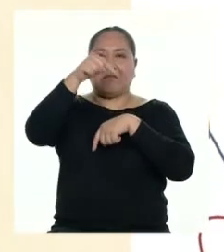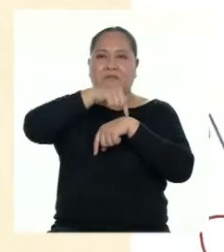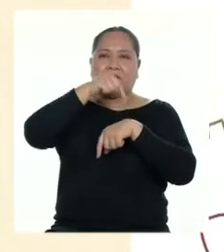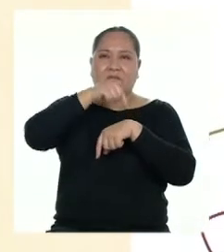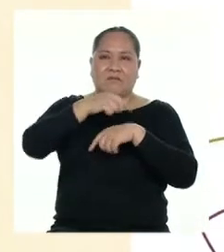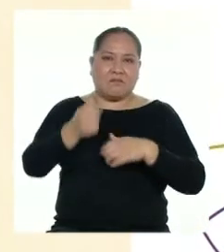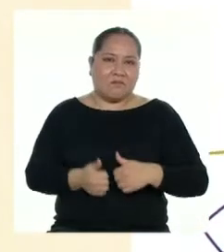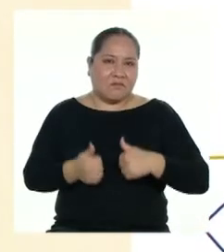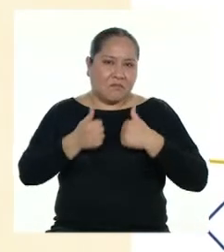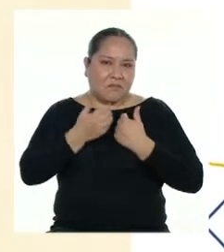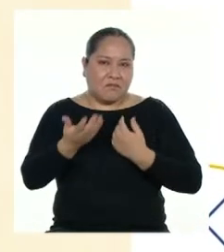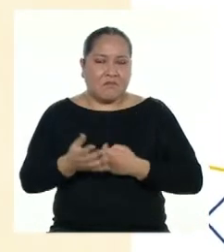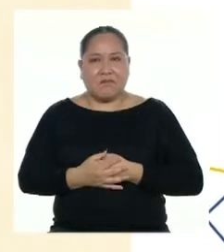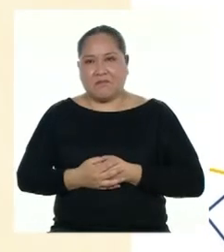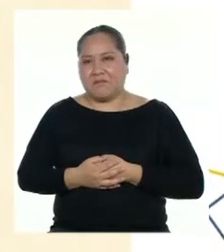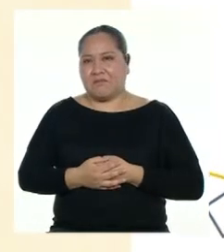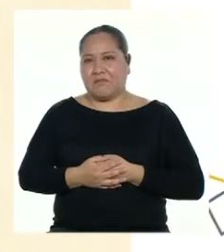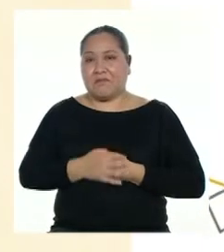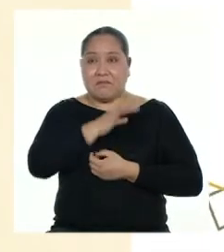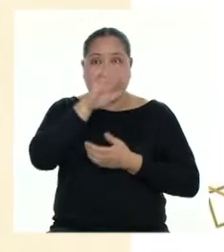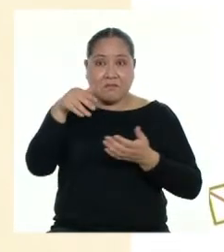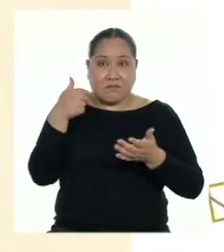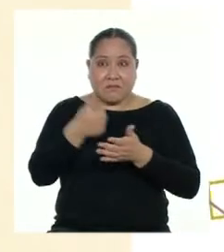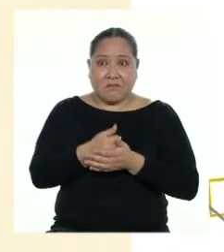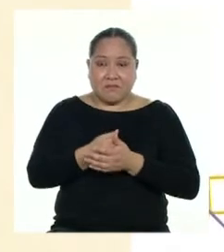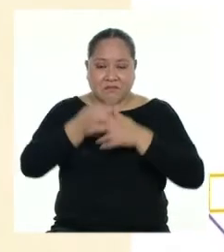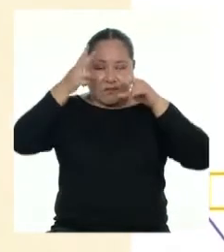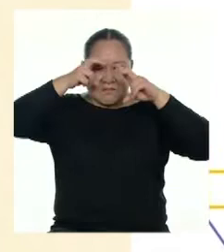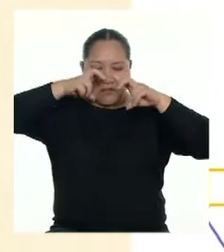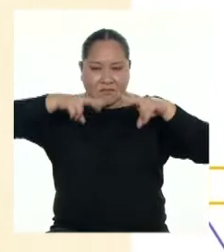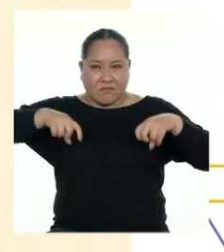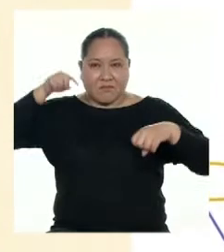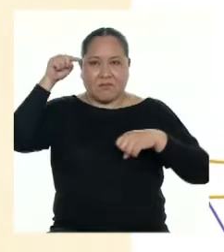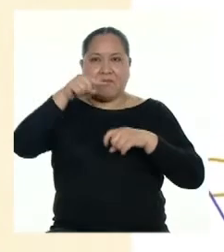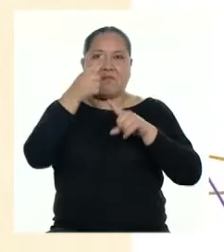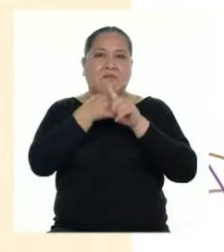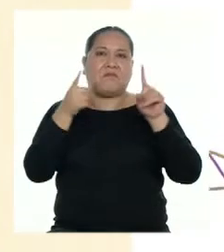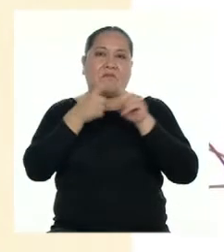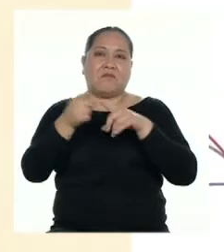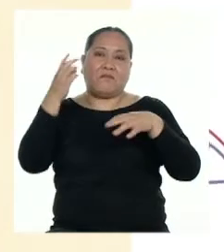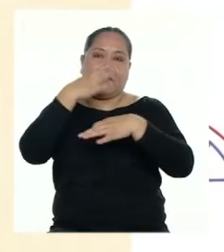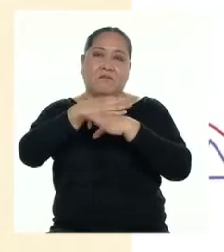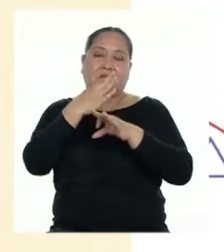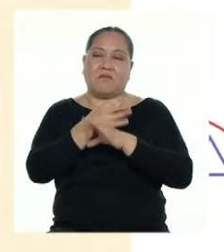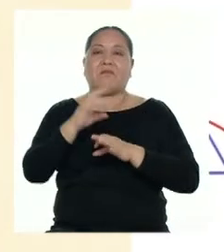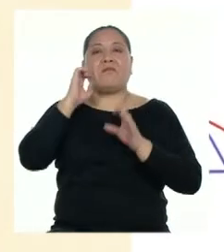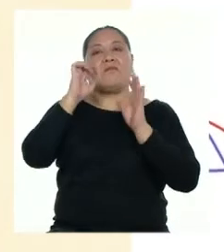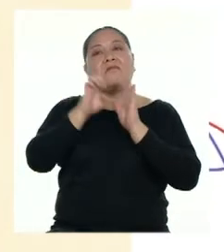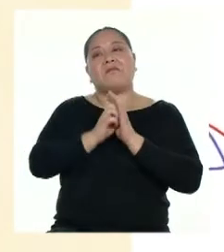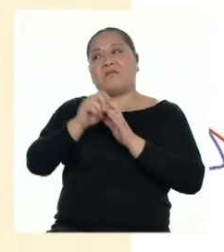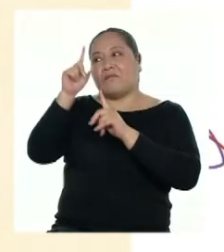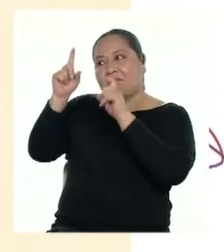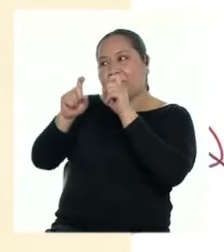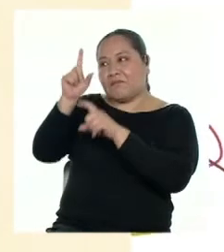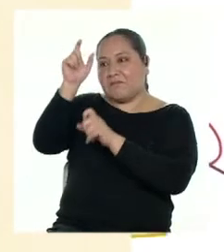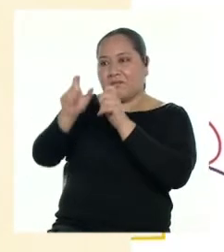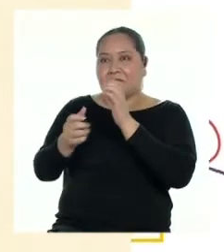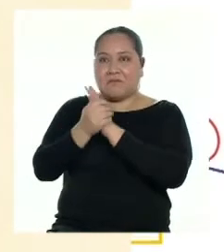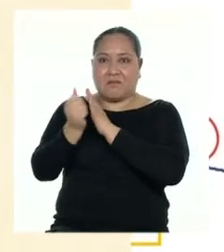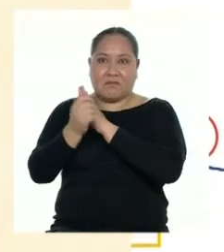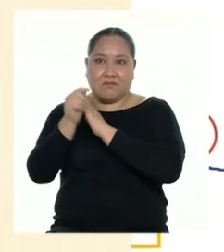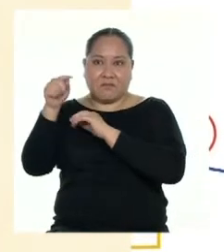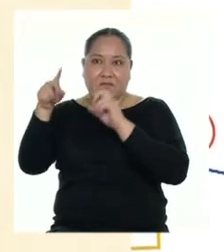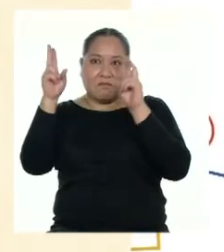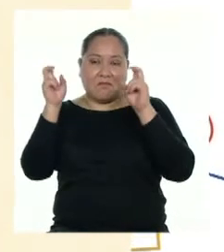momento que estamos viviendo? Todo eso lo averiguamos a través de distintas fuentes, como la entrevista a un especialista en el